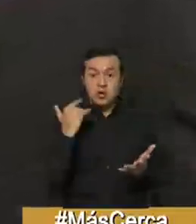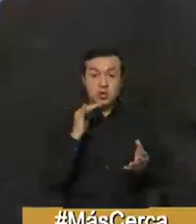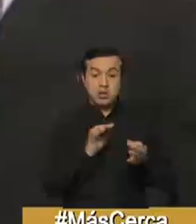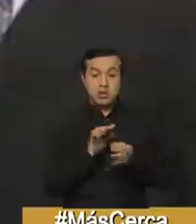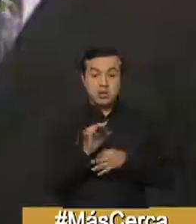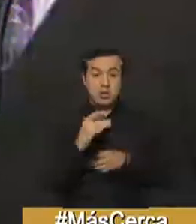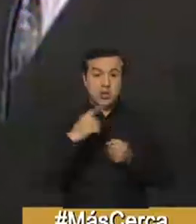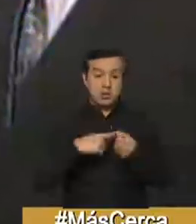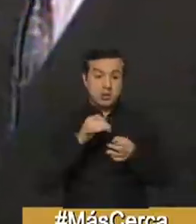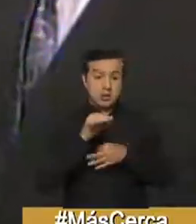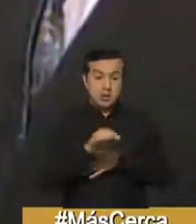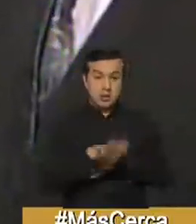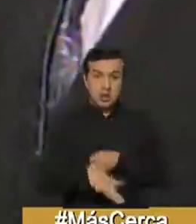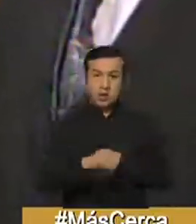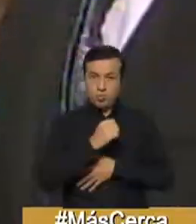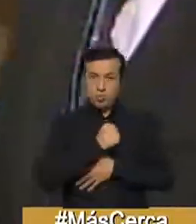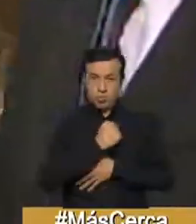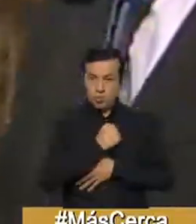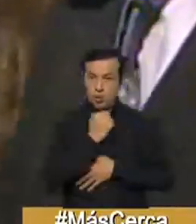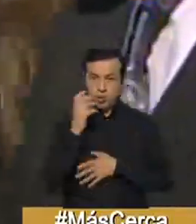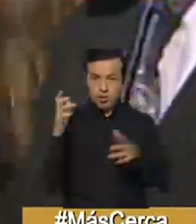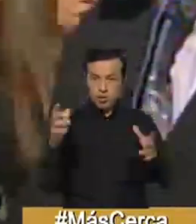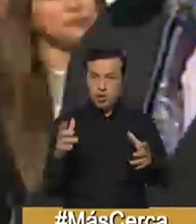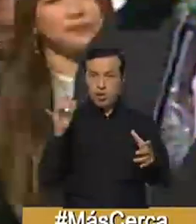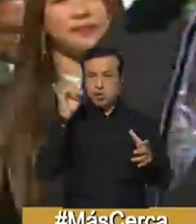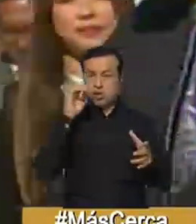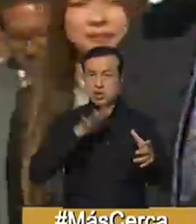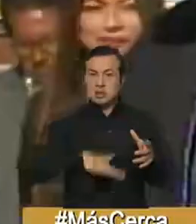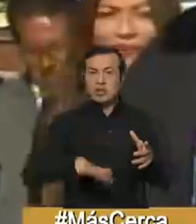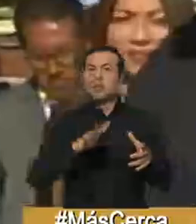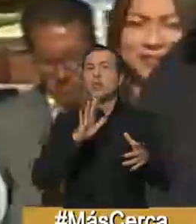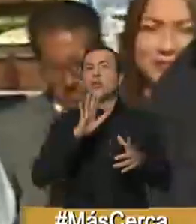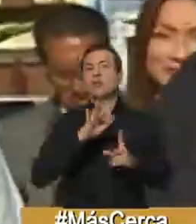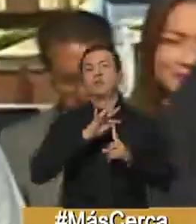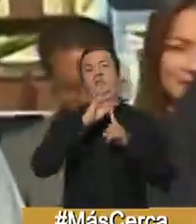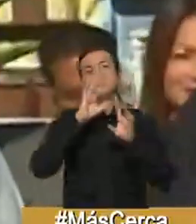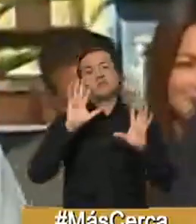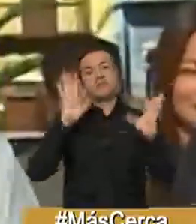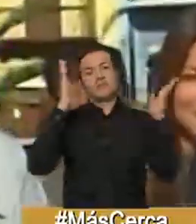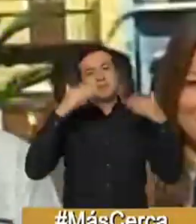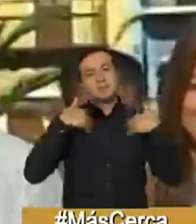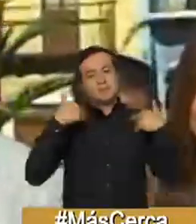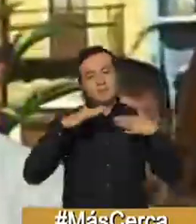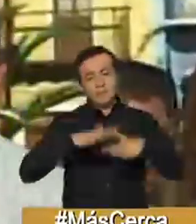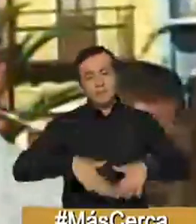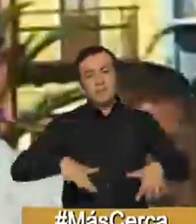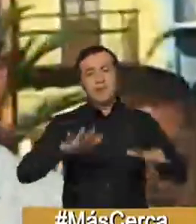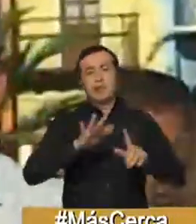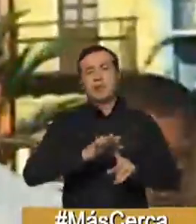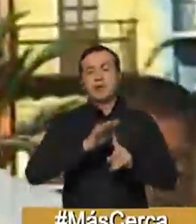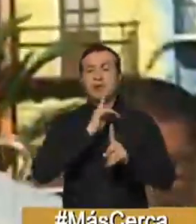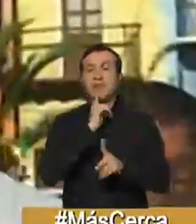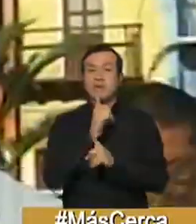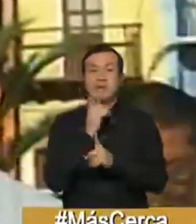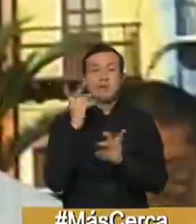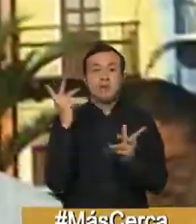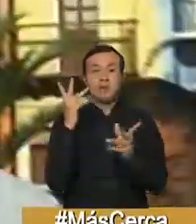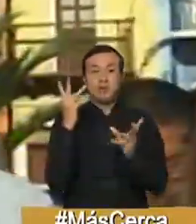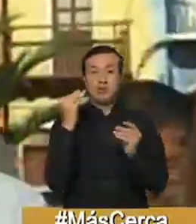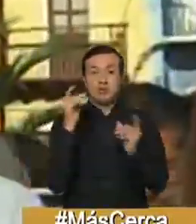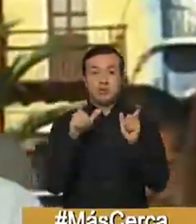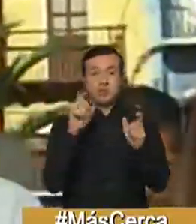cantón Quito, festejaba ya porque su ubicación geográfica, su clima privilegiado, hacía que vengan acá